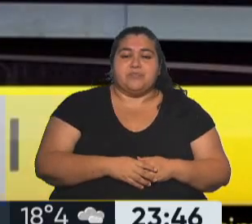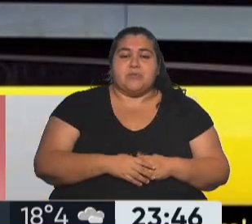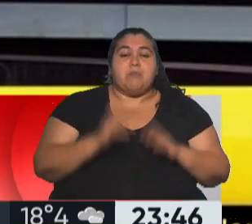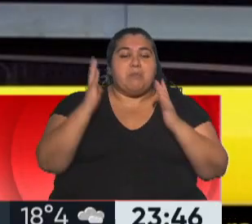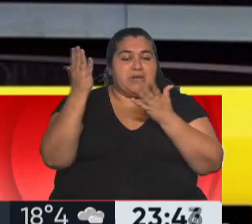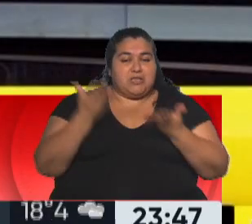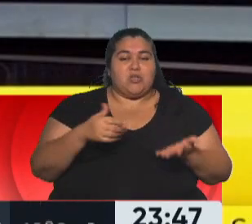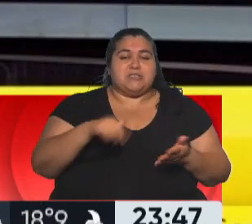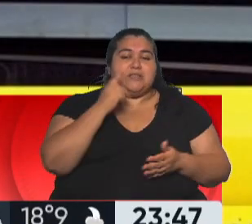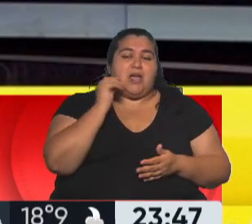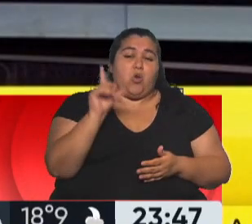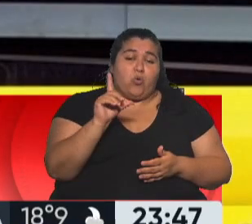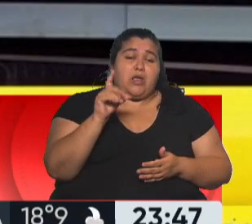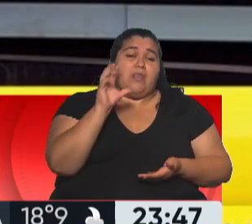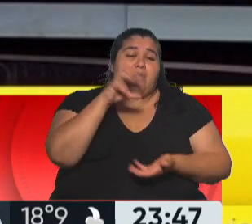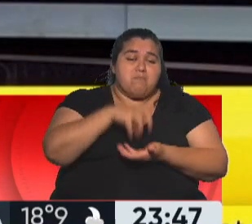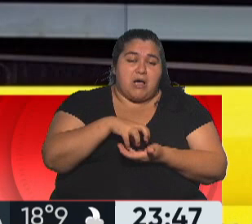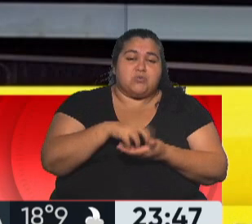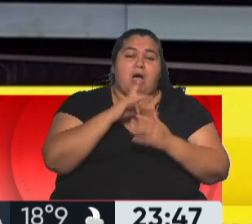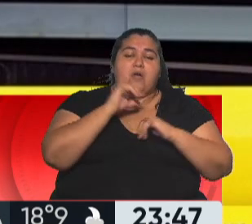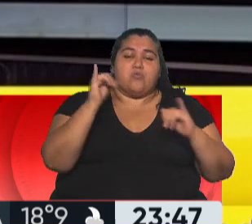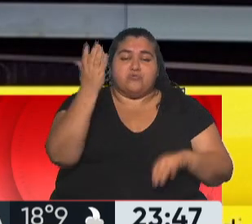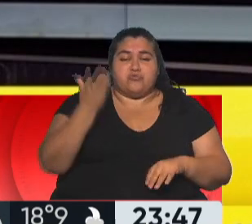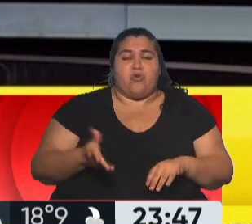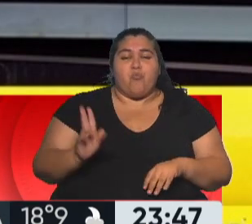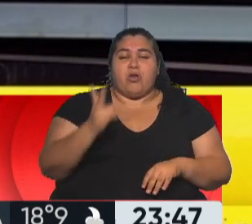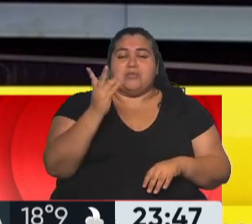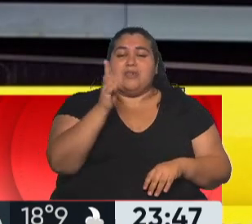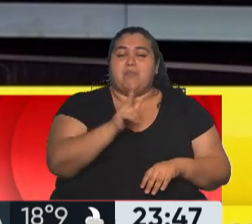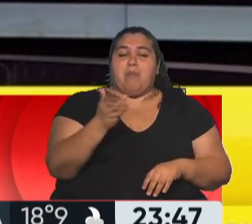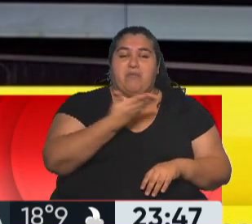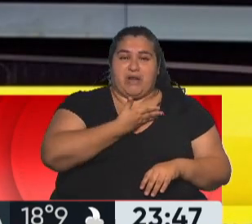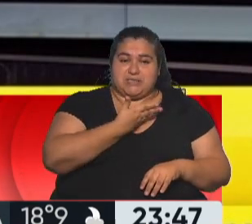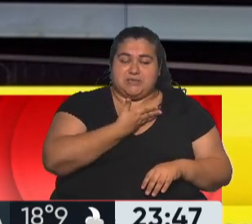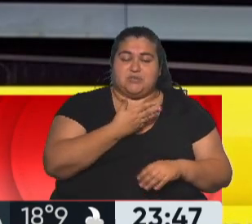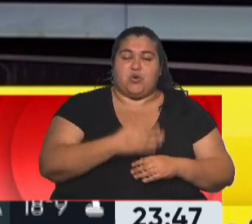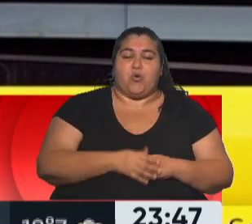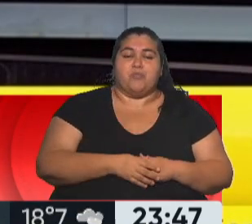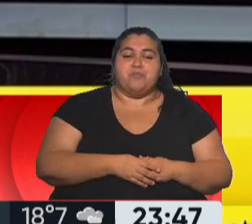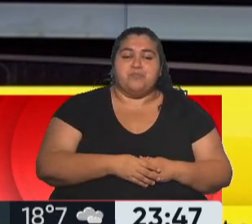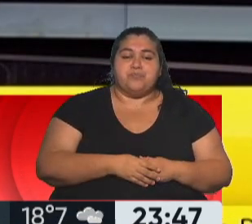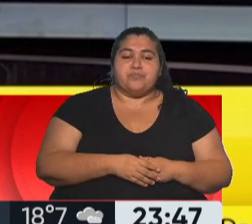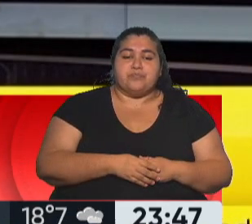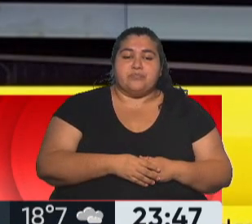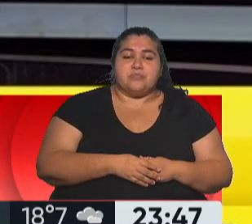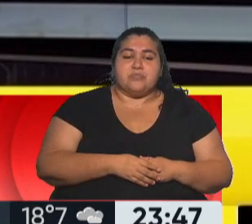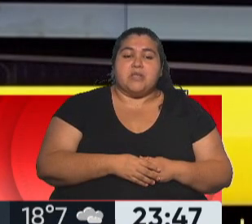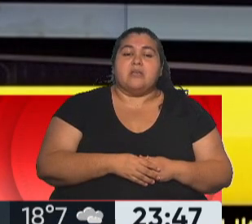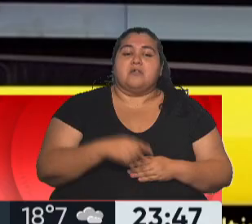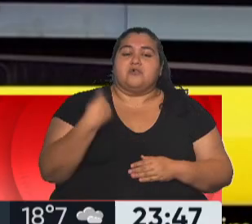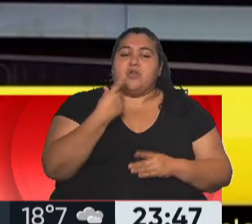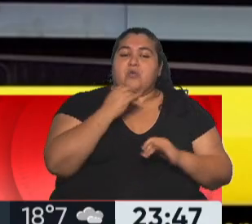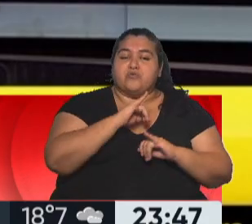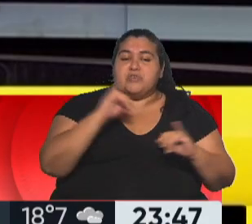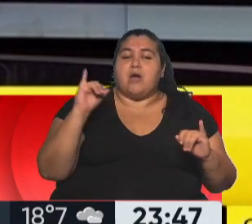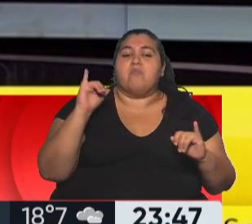era l'annuncio, ben ritrovati, ancora buon lunedì dell'angelo della morte di Papa Francesco, avvenuto